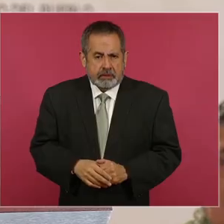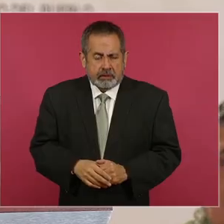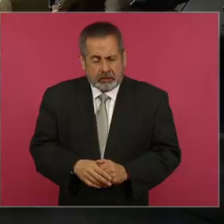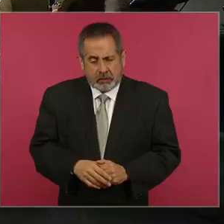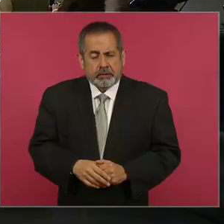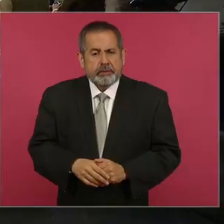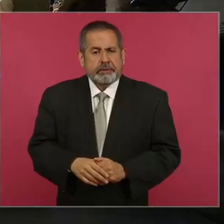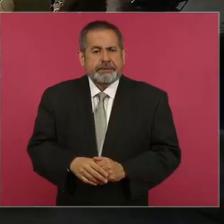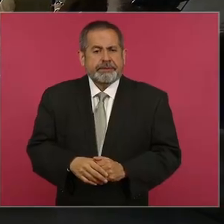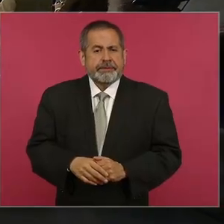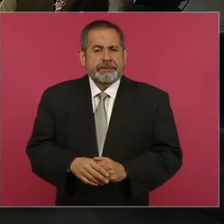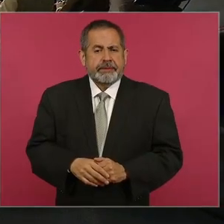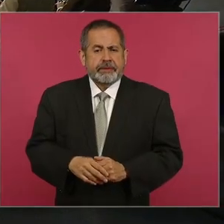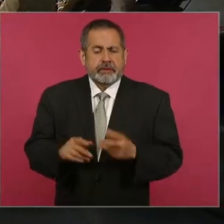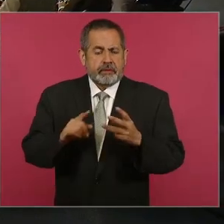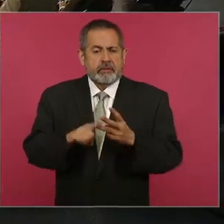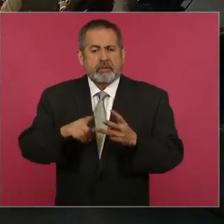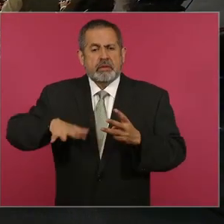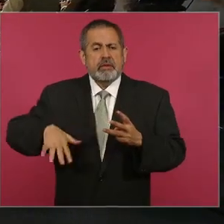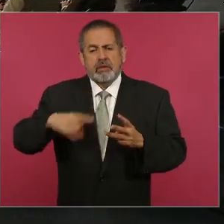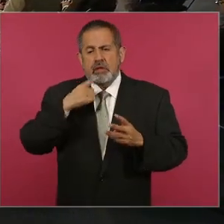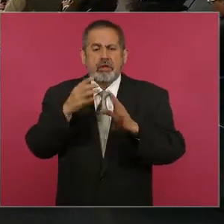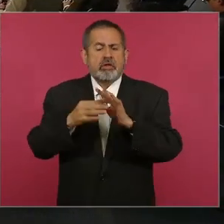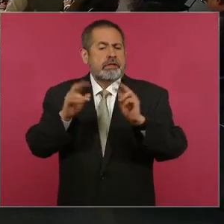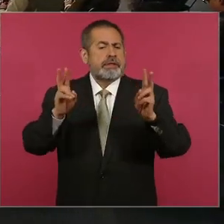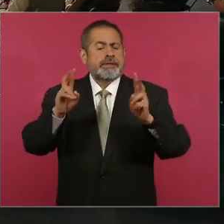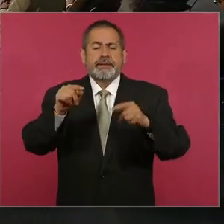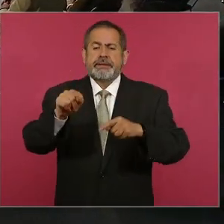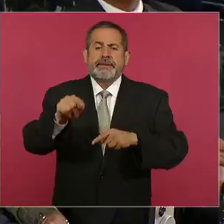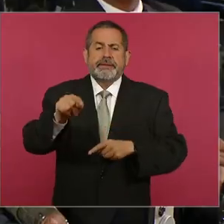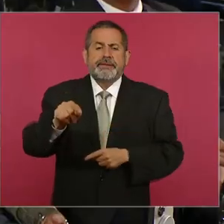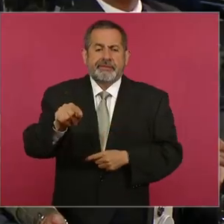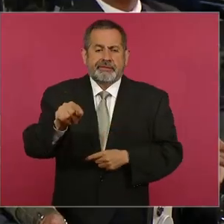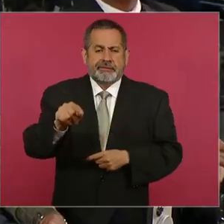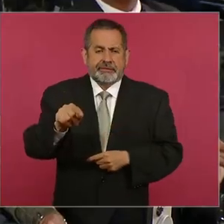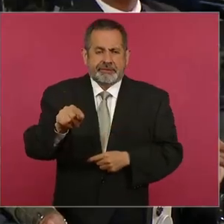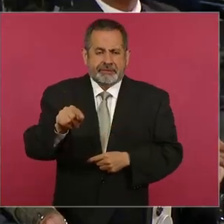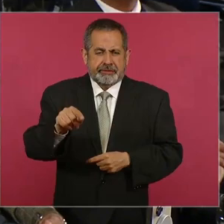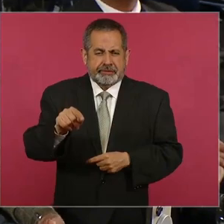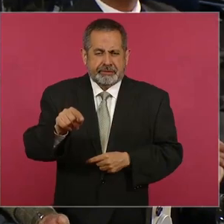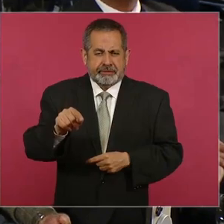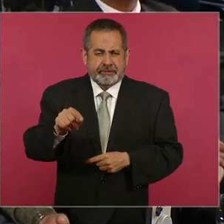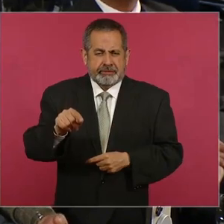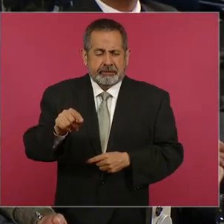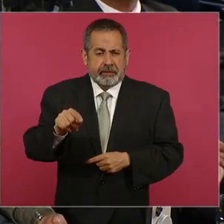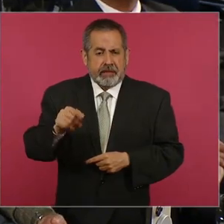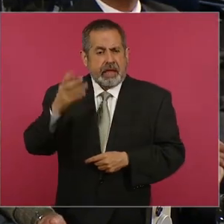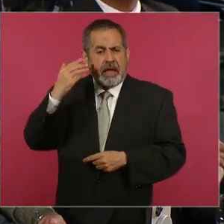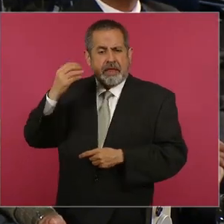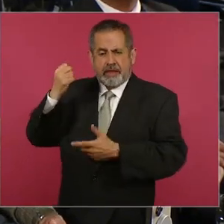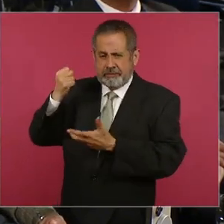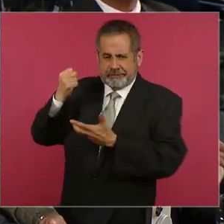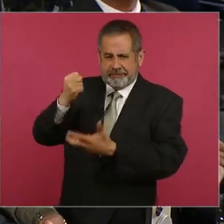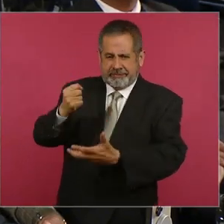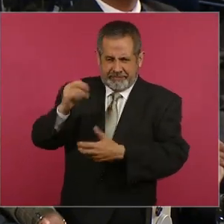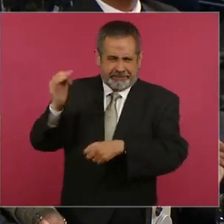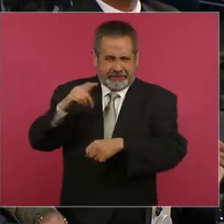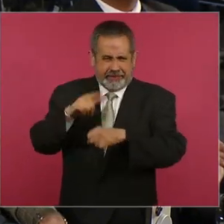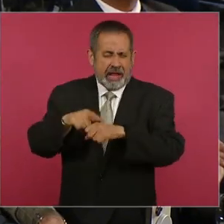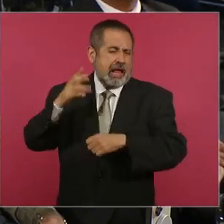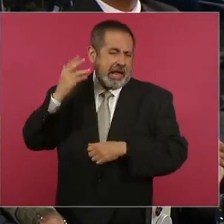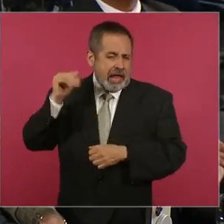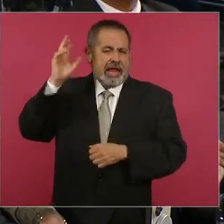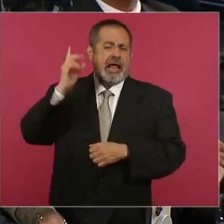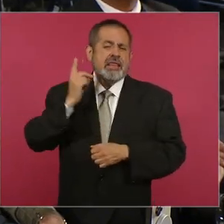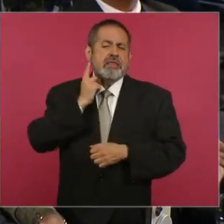Ok. Y ahorita que comentaba del tema de… cuando hubo recursos federales, que los diputados federales eran